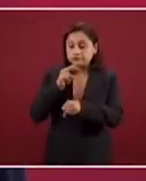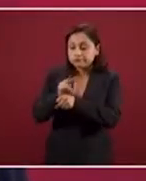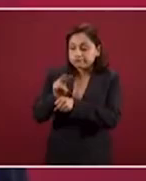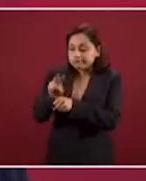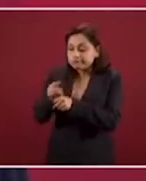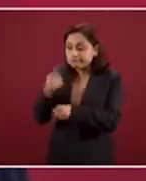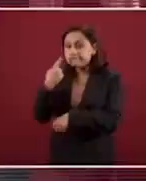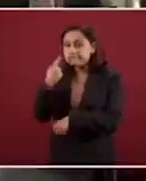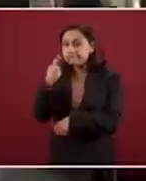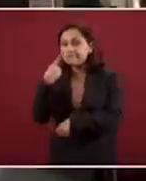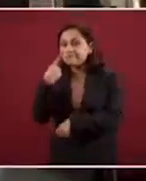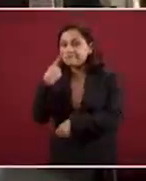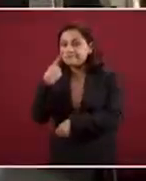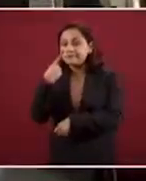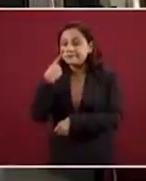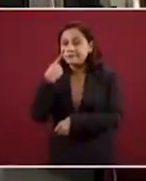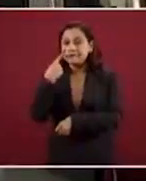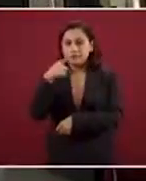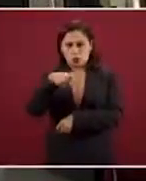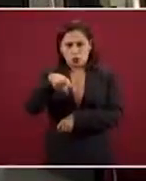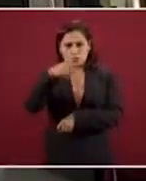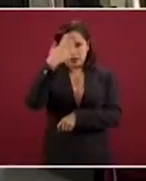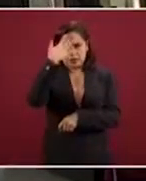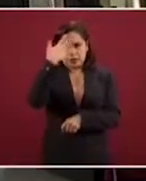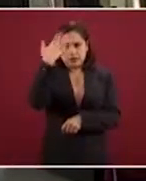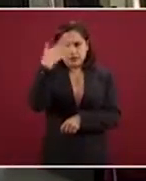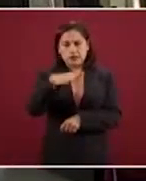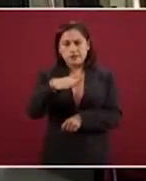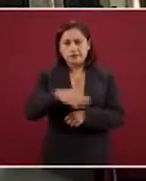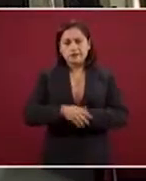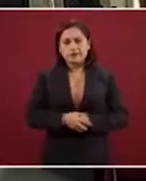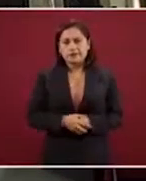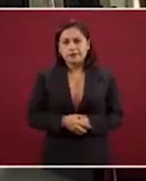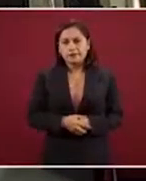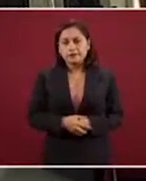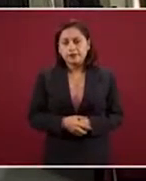Como ustedes saben, se están